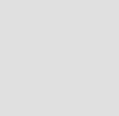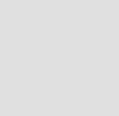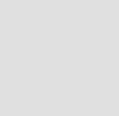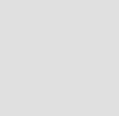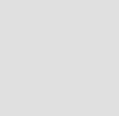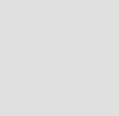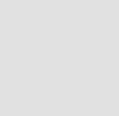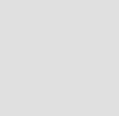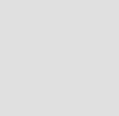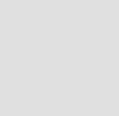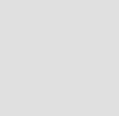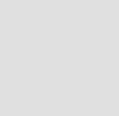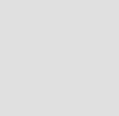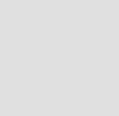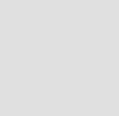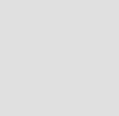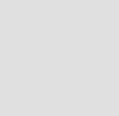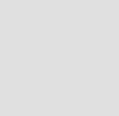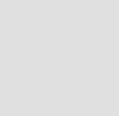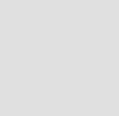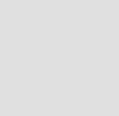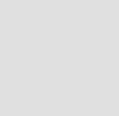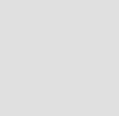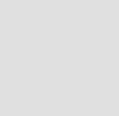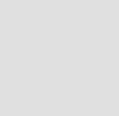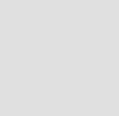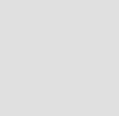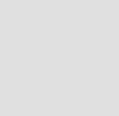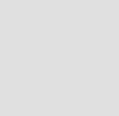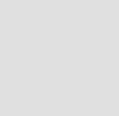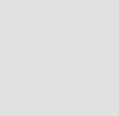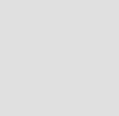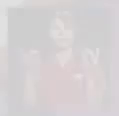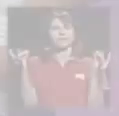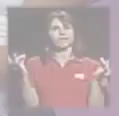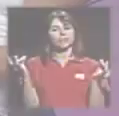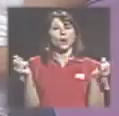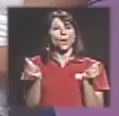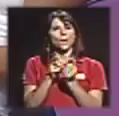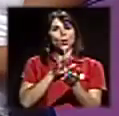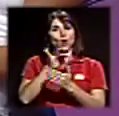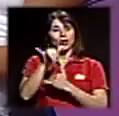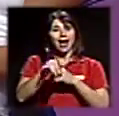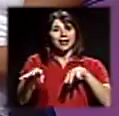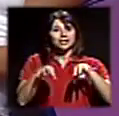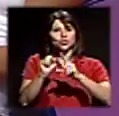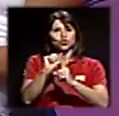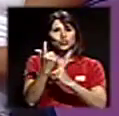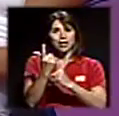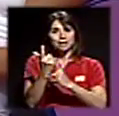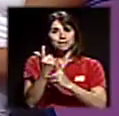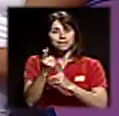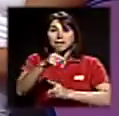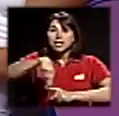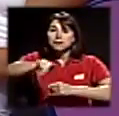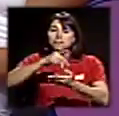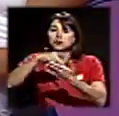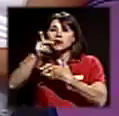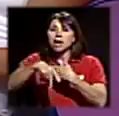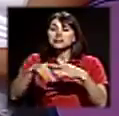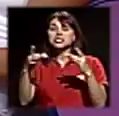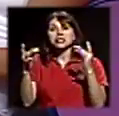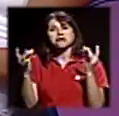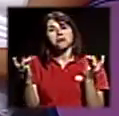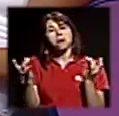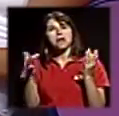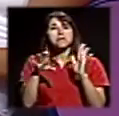Entonces ahí comenzamos con proyectos que los llamamos de acción social, a donde llevábamos programas de yoga por periodos en general